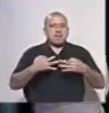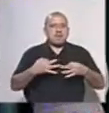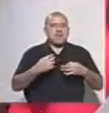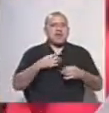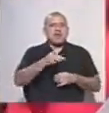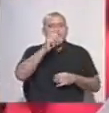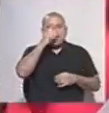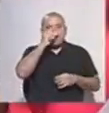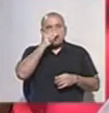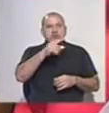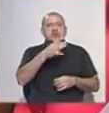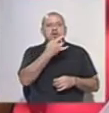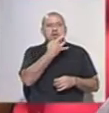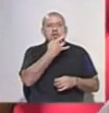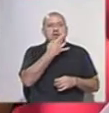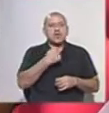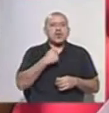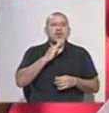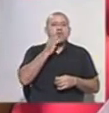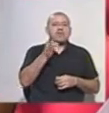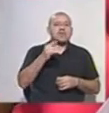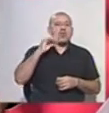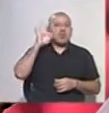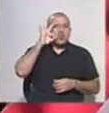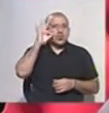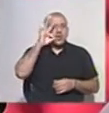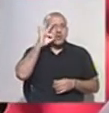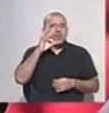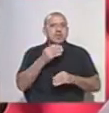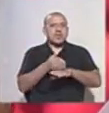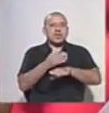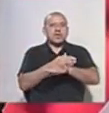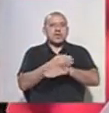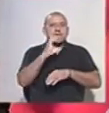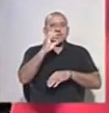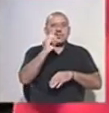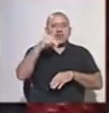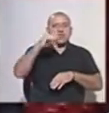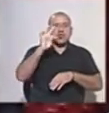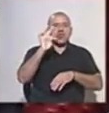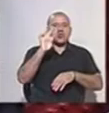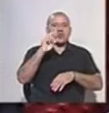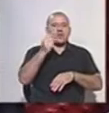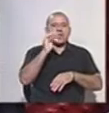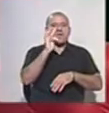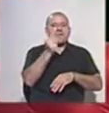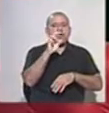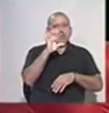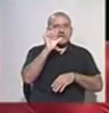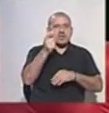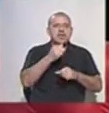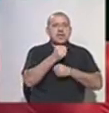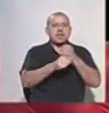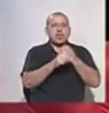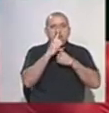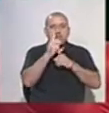blanco. Cuando fuimos a Durazno, antes de salir, Contrafarsa debuta en el carnaval en el año 87. Y en el 86 hacemos